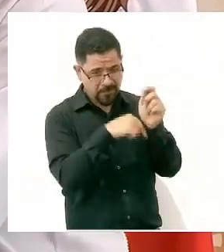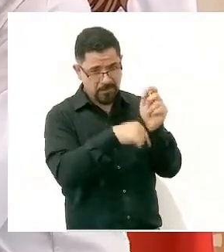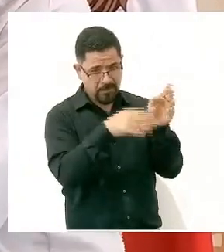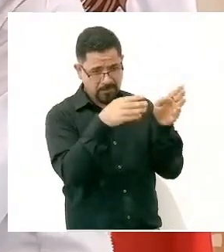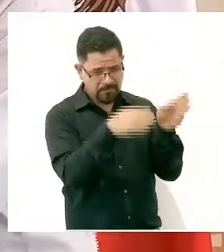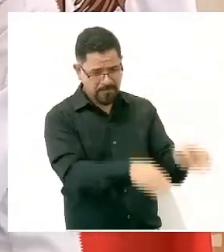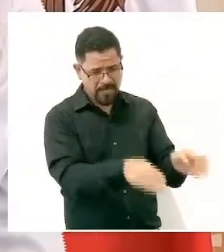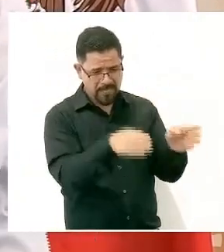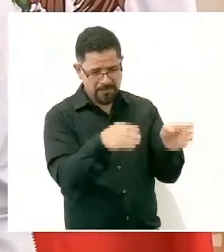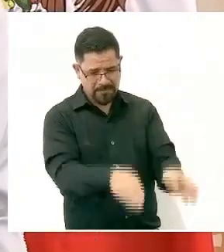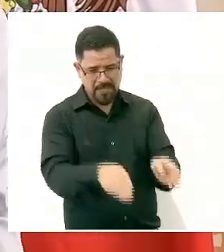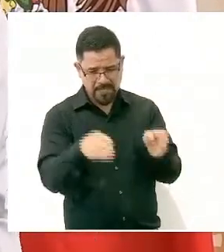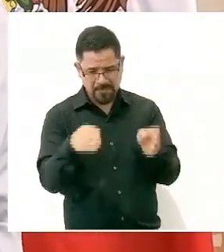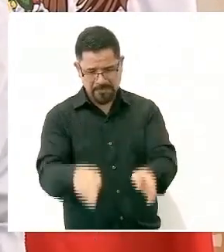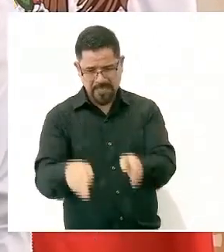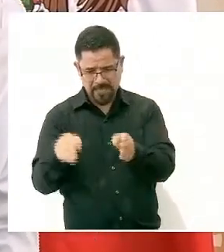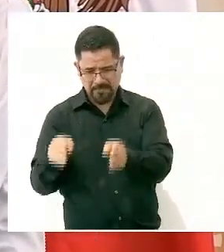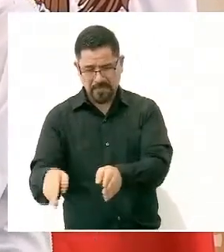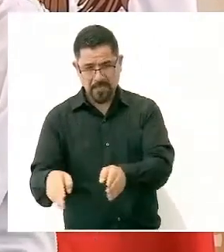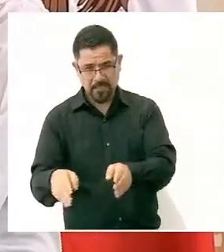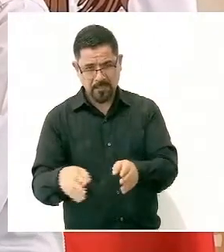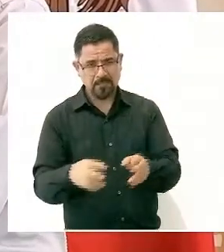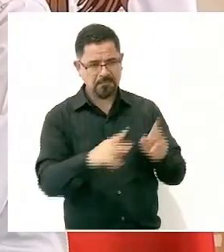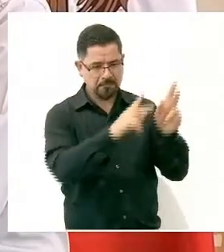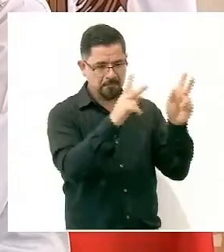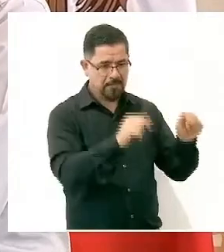la paz de la represión.